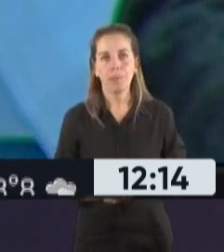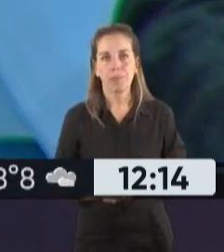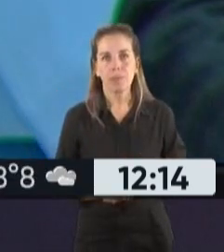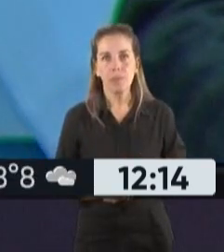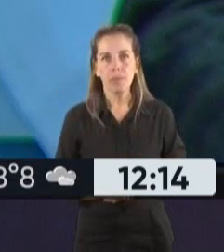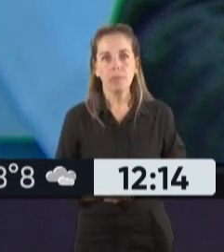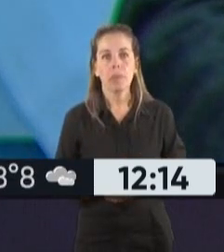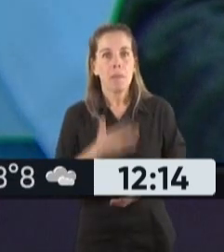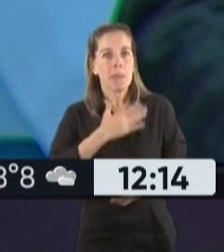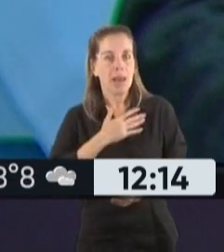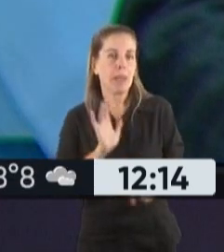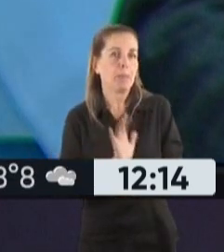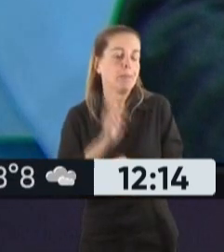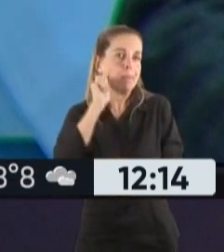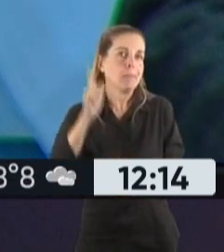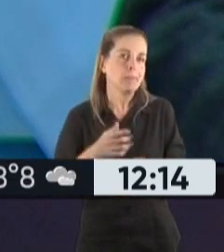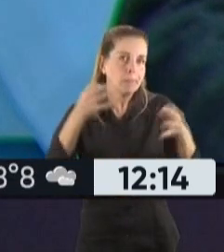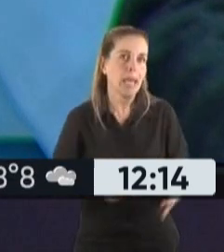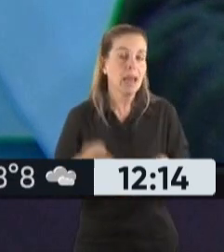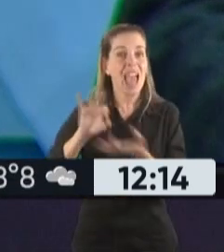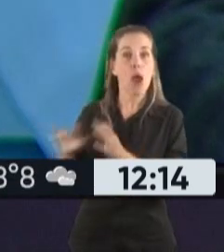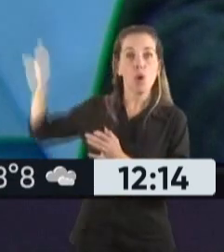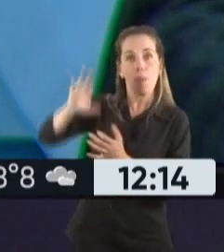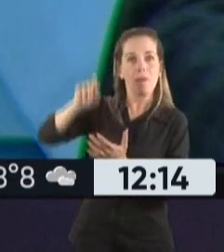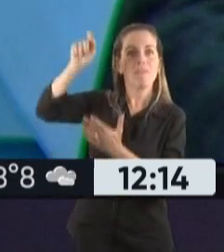Lo que fue para mí un gran logro. Lo escribió y lo firmó.